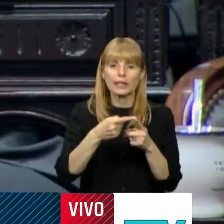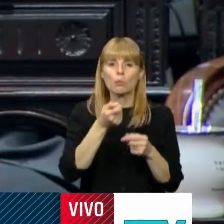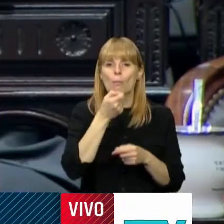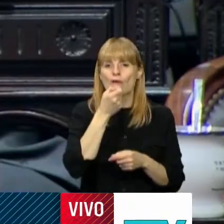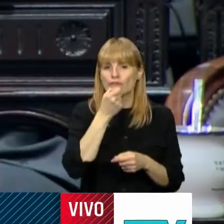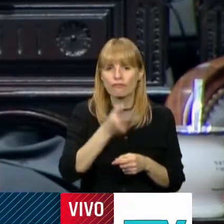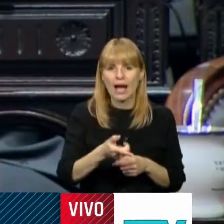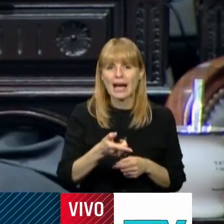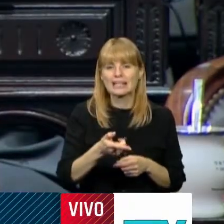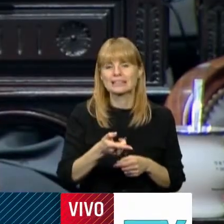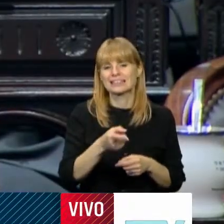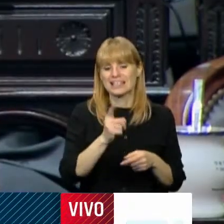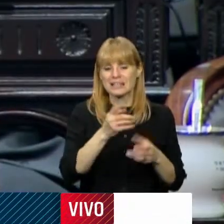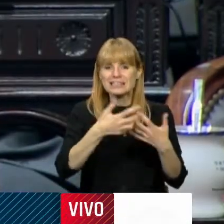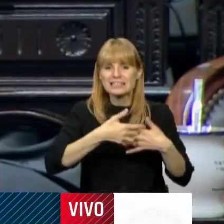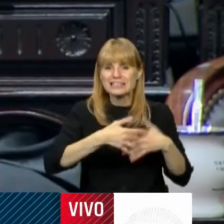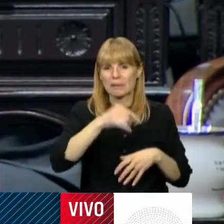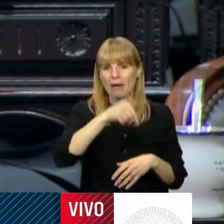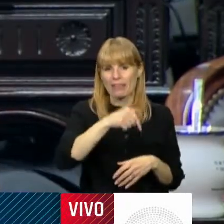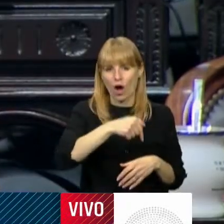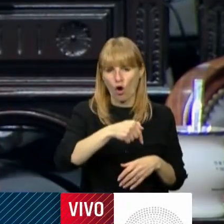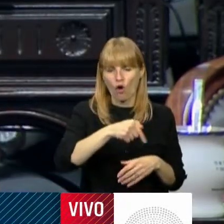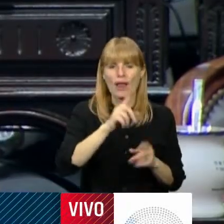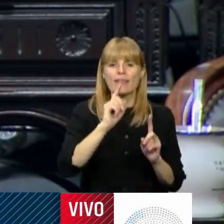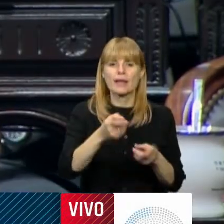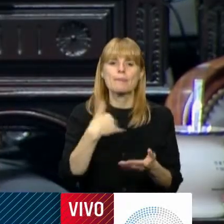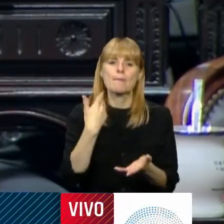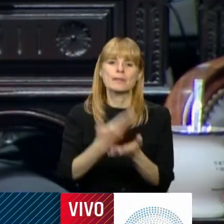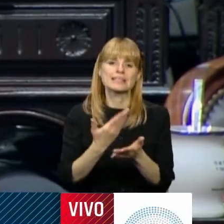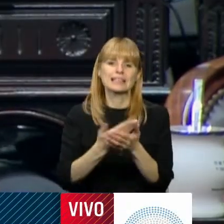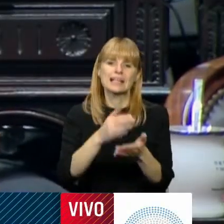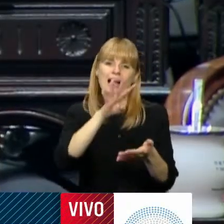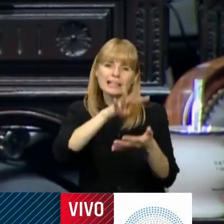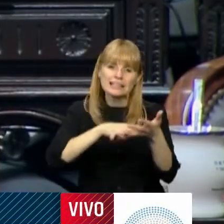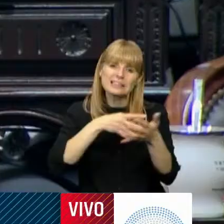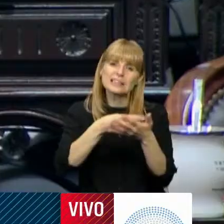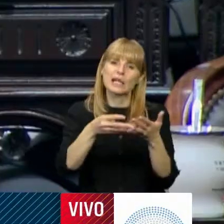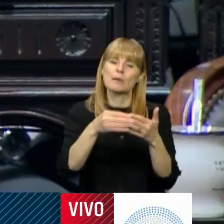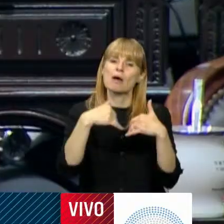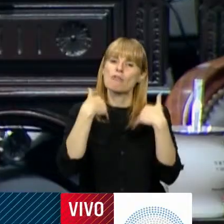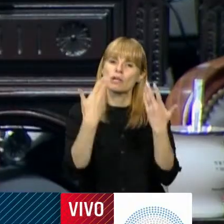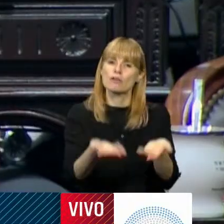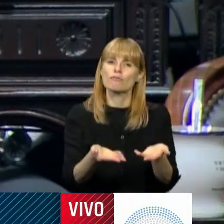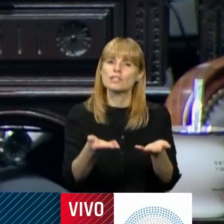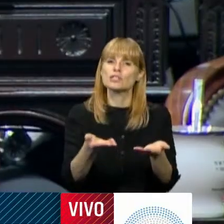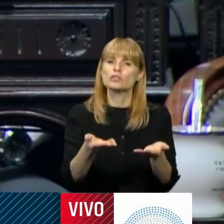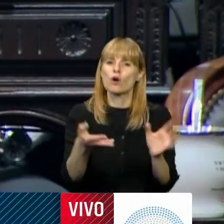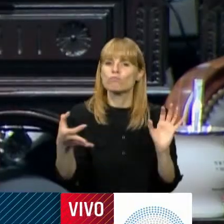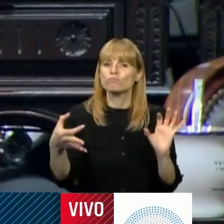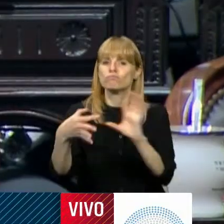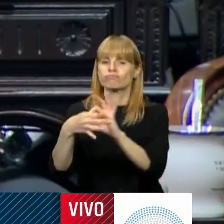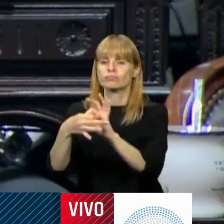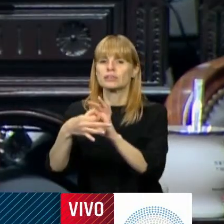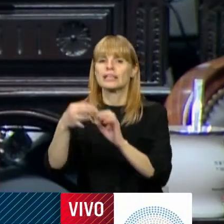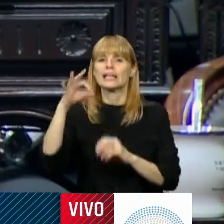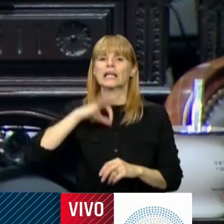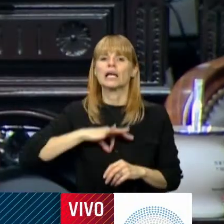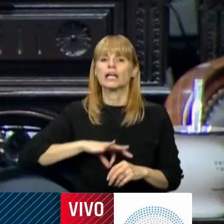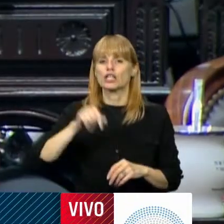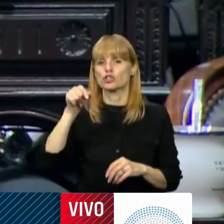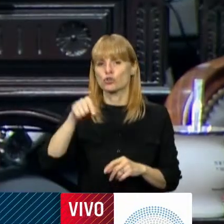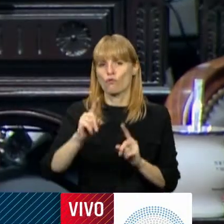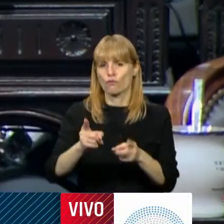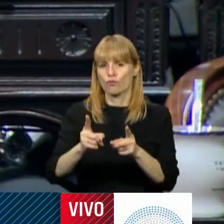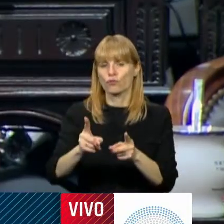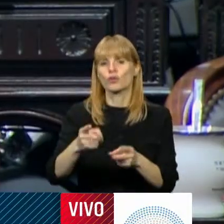simplificar el sistema vigente, presentar un esquema de beneficios compatible con los ingresos efectivos de los jubilados,